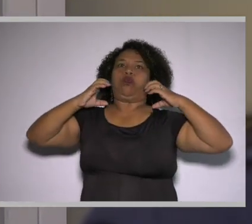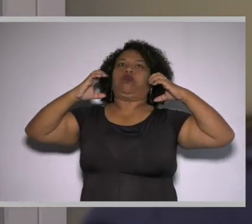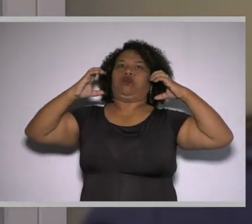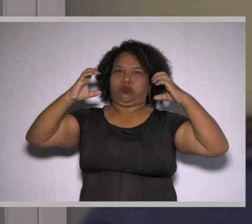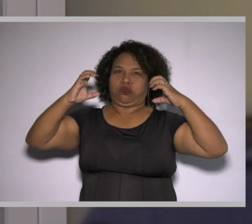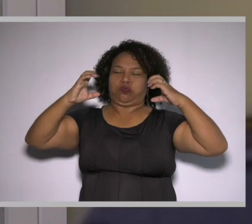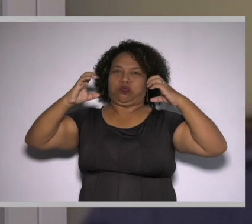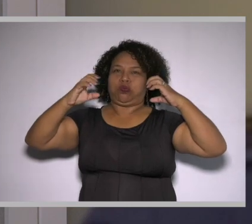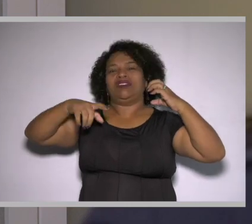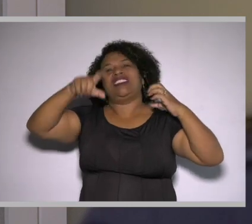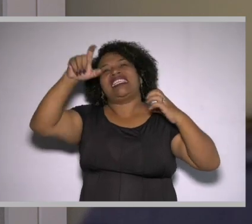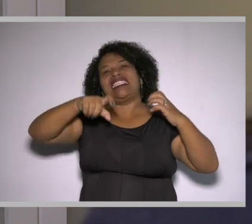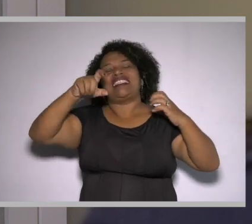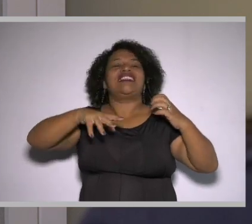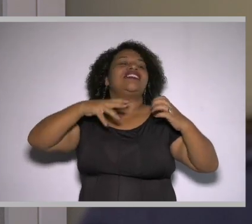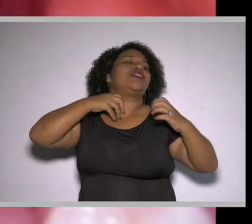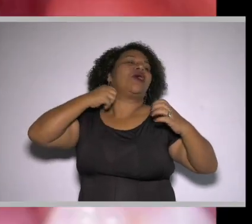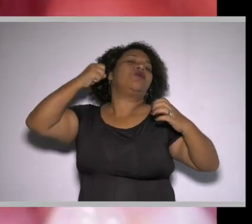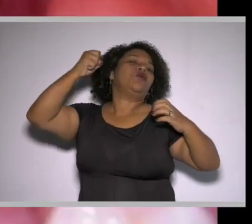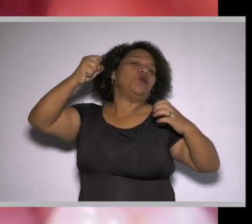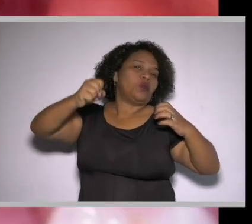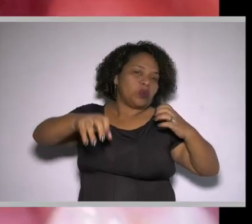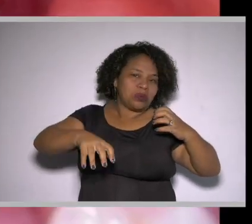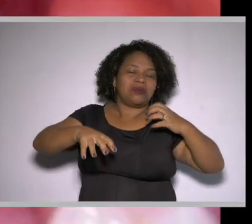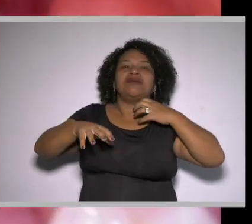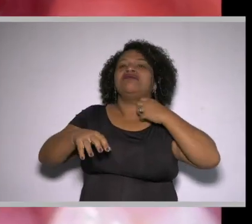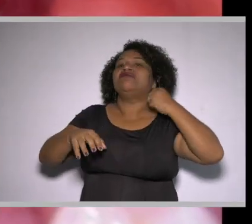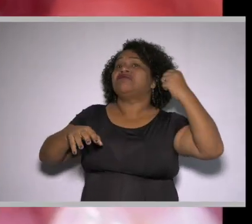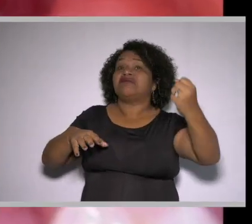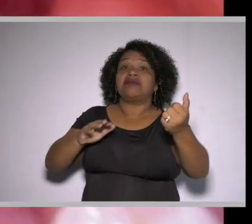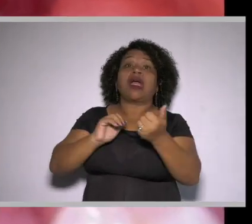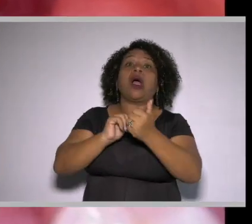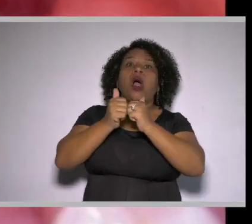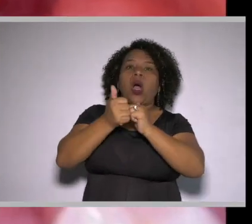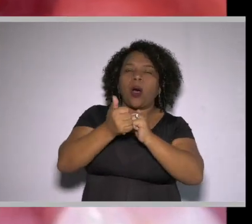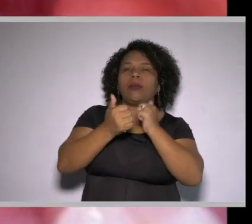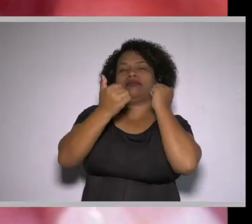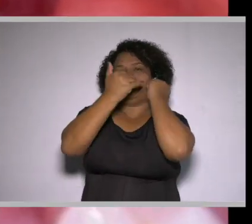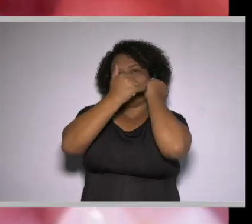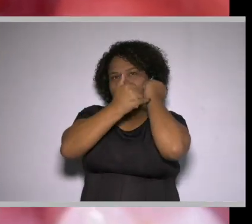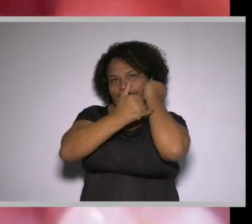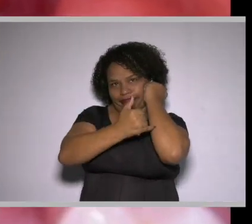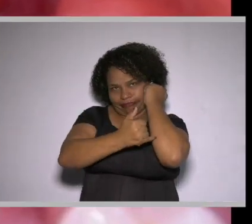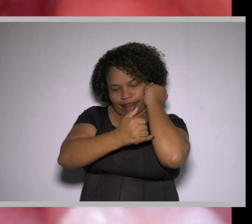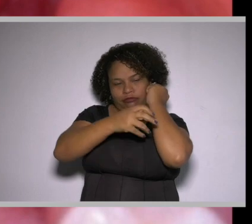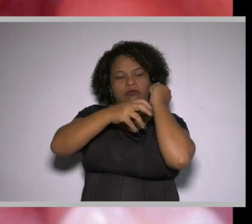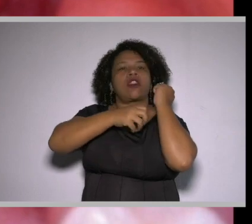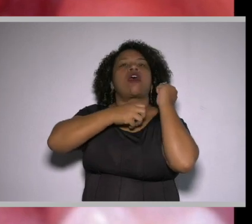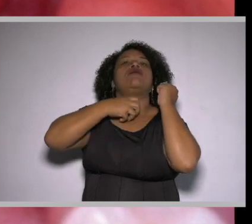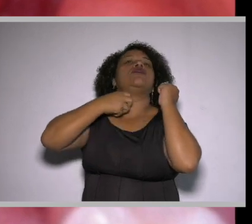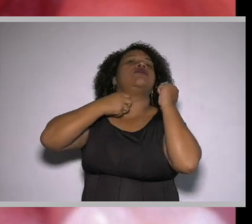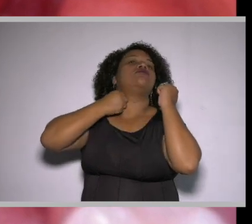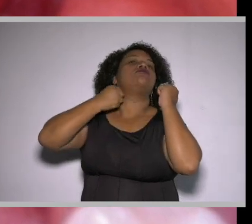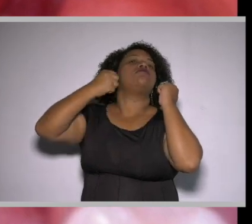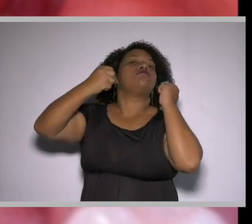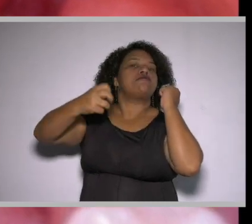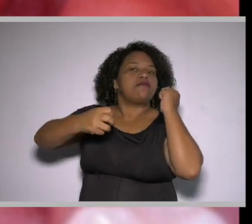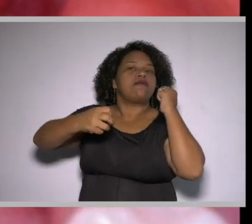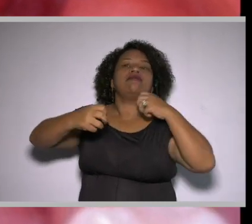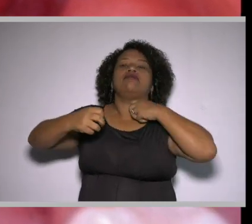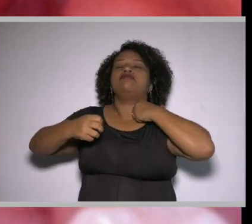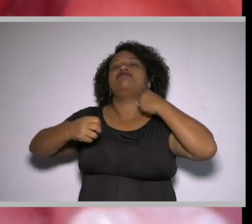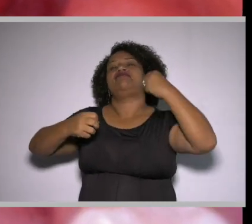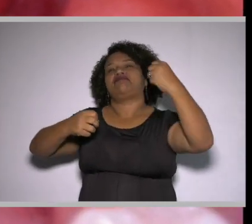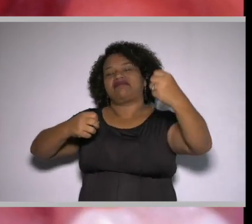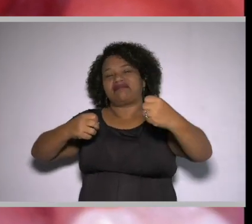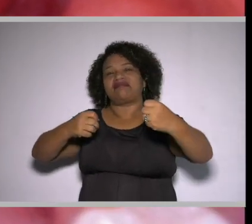adenoides. Generalmente hacemos la adenoamigdalectomía. Sin embargo, hay indicaciones exclusivas que son de las adenoides, es